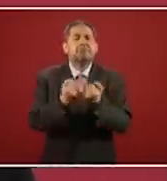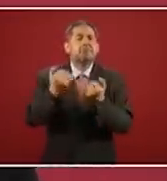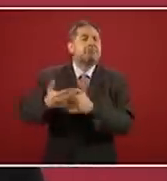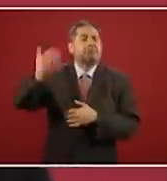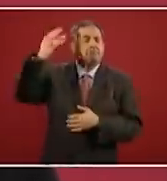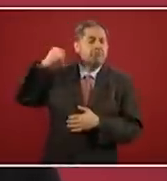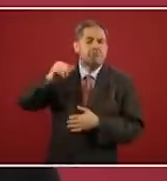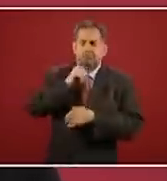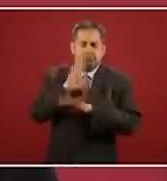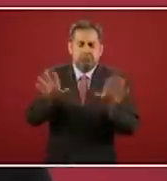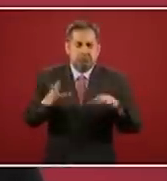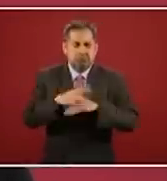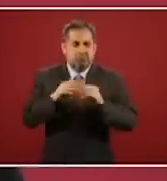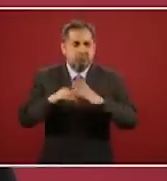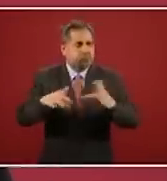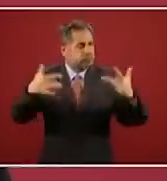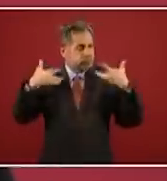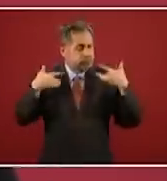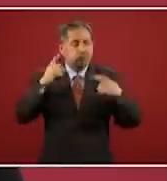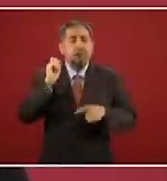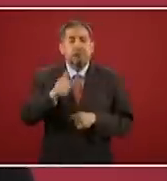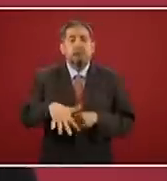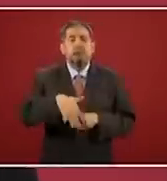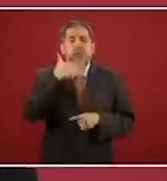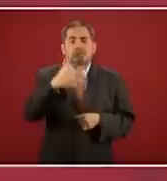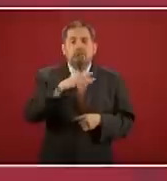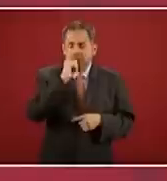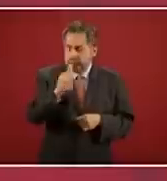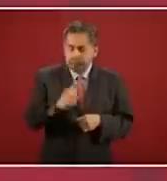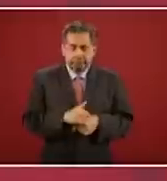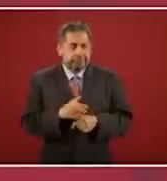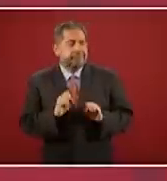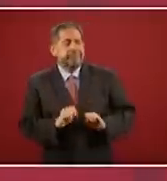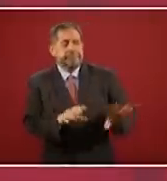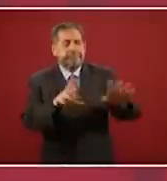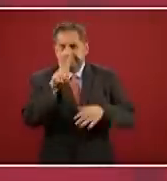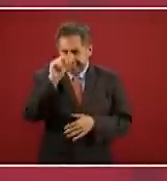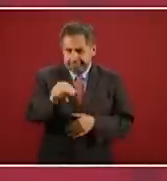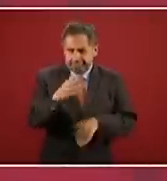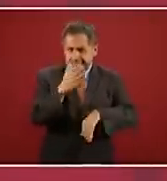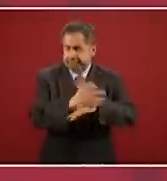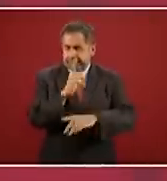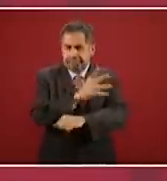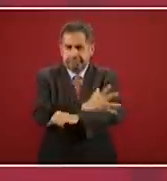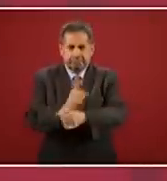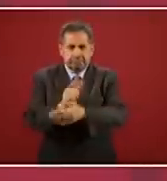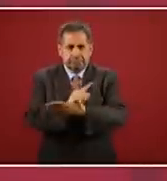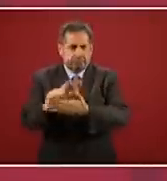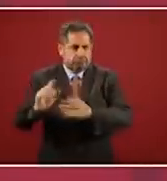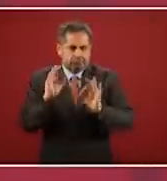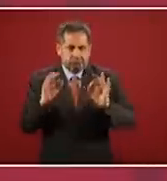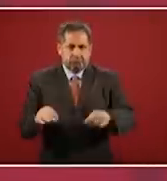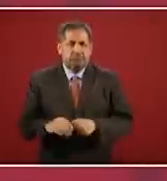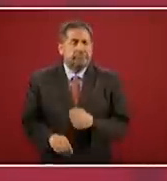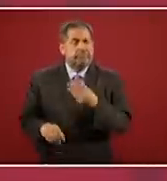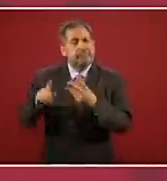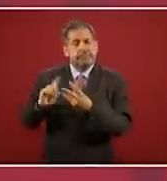una política de cero tolerancia a la corrupción y cero tolerancia a la impunidad. Respecto al caso de Odebrecht, hasta este momento